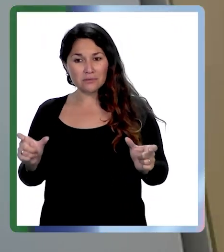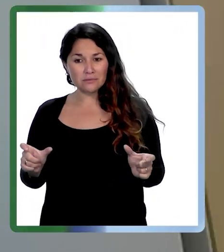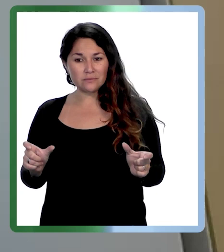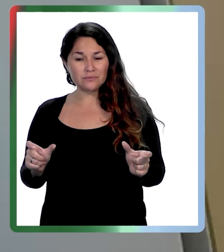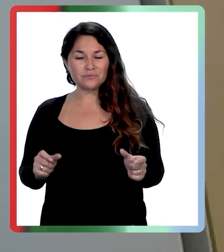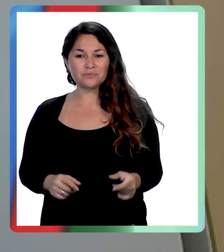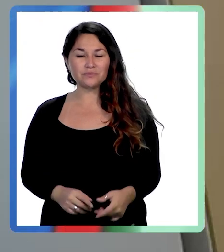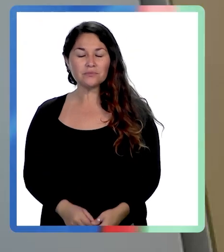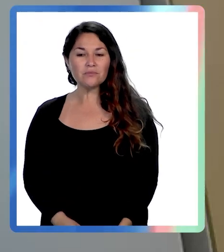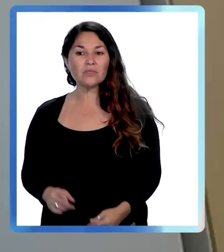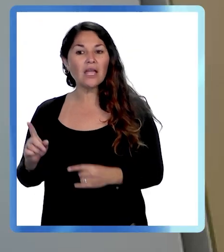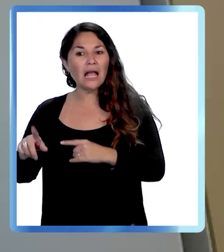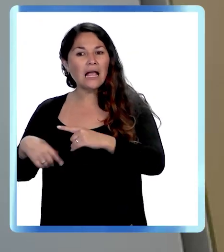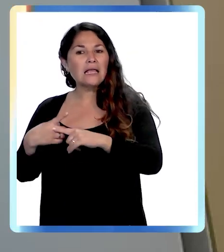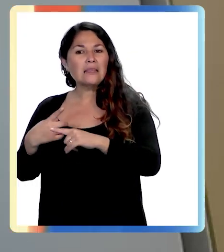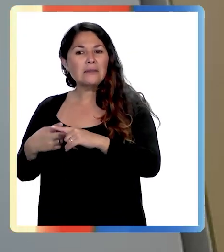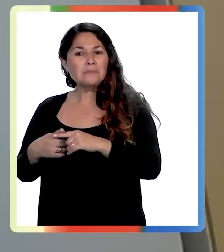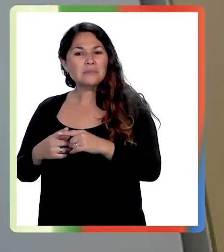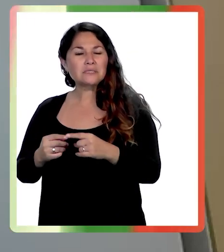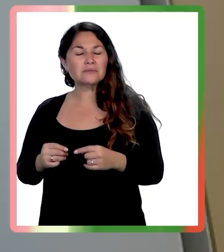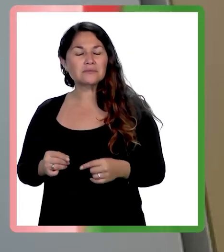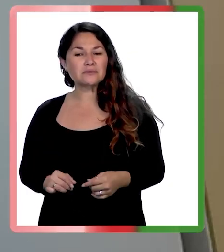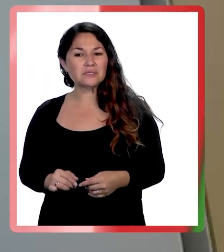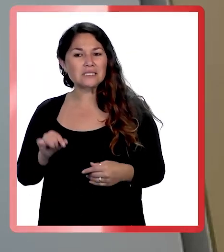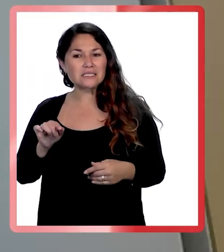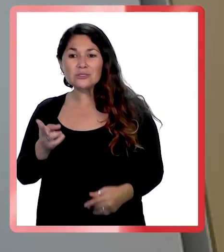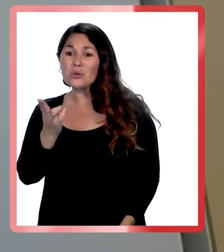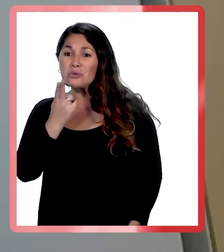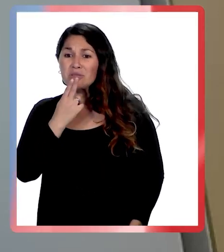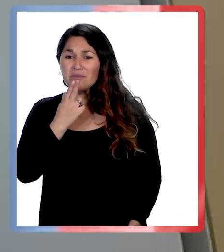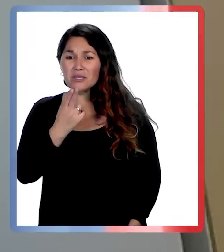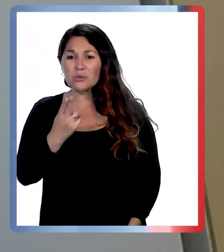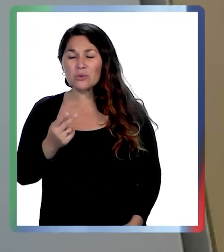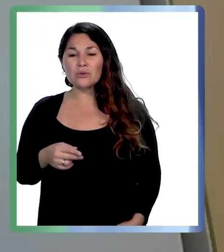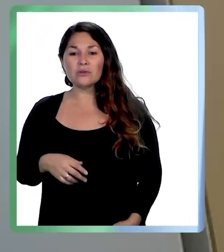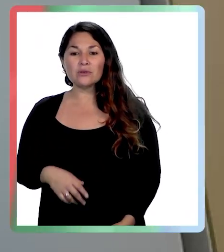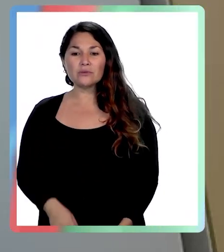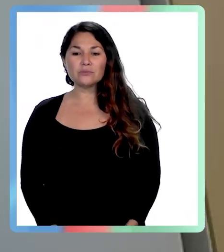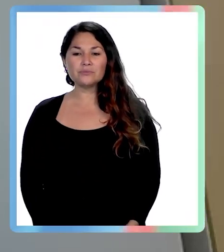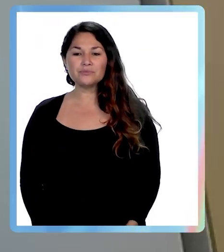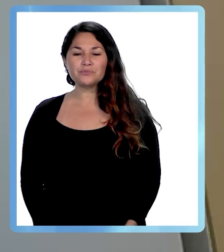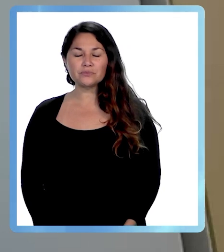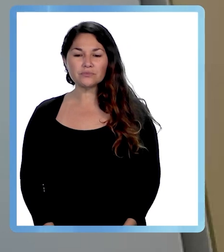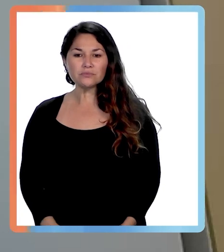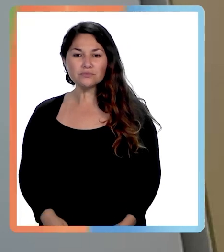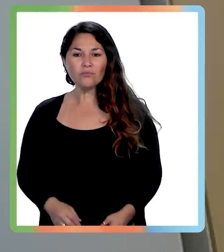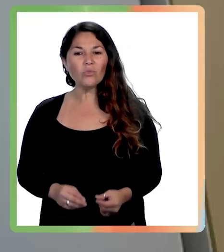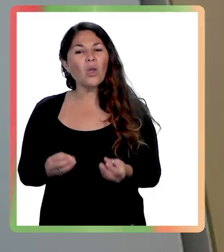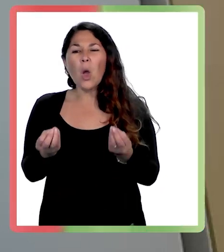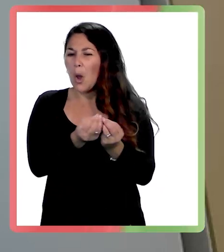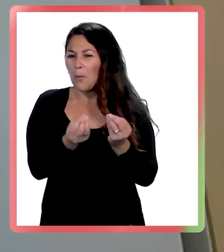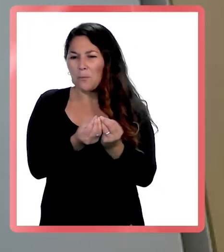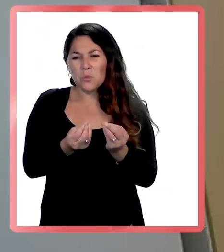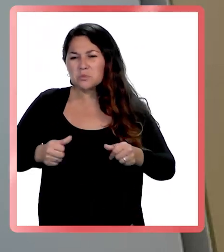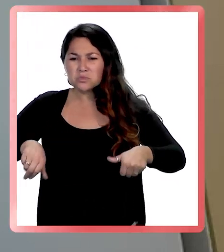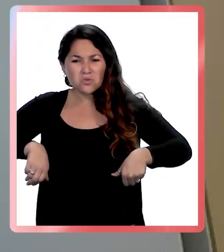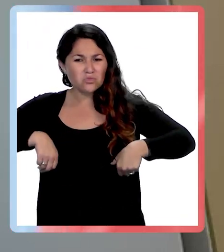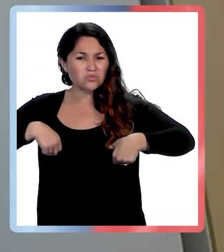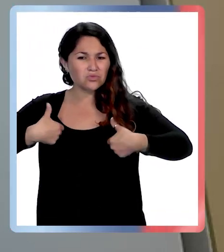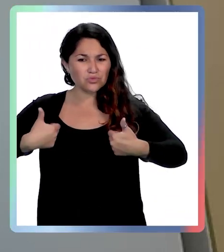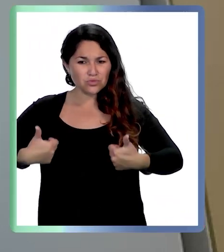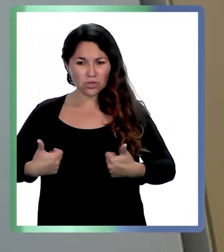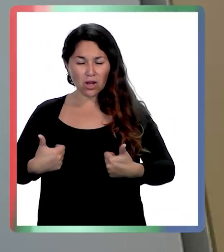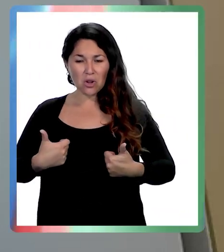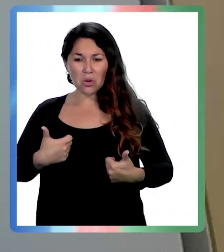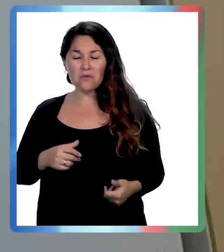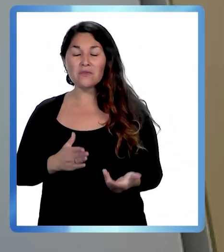del ser humano, sumado a la contaminación ambiental, pero específicamente el cigarrillo. Lo preocupante es que también hay edades muy precoces de inicio del